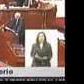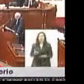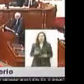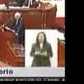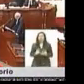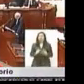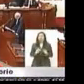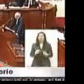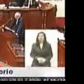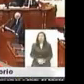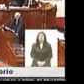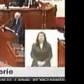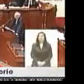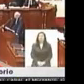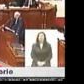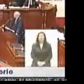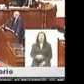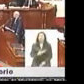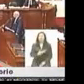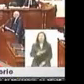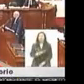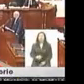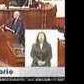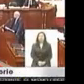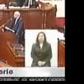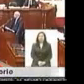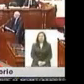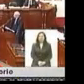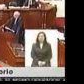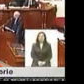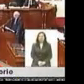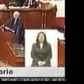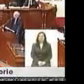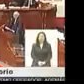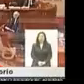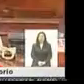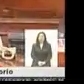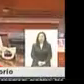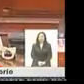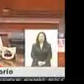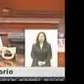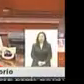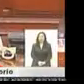contratadas empresas privadas con el aval del gobierno, como ha ocurrido en el sector interior. No.